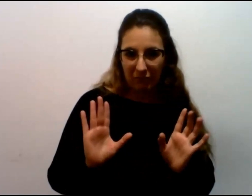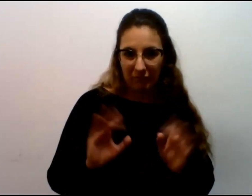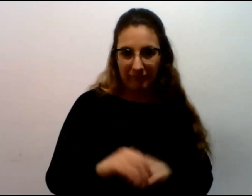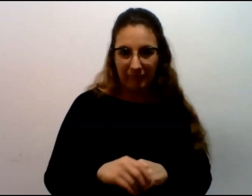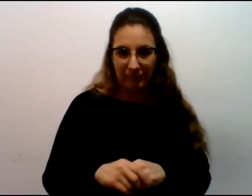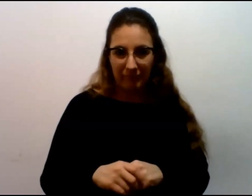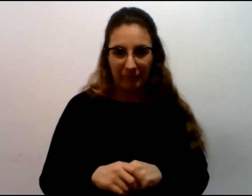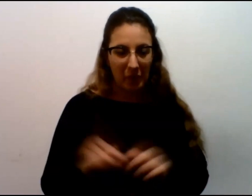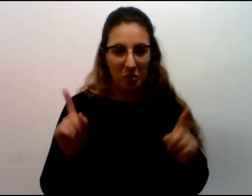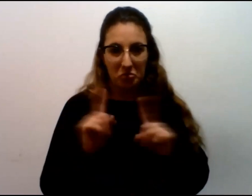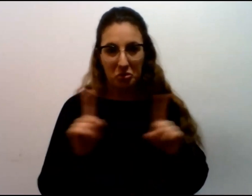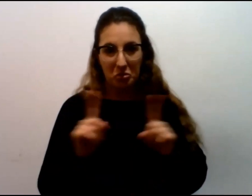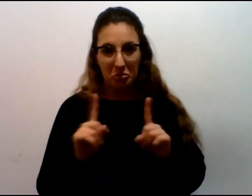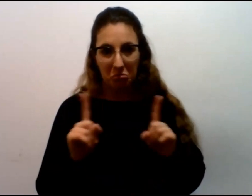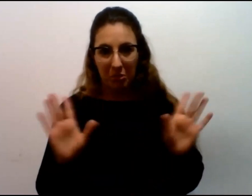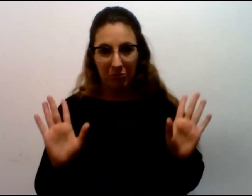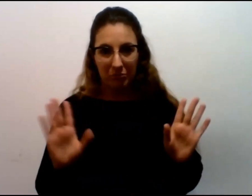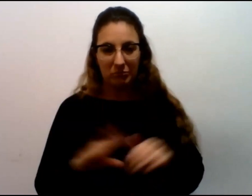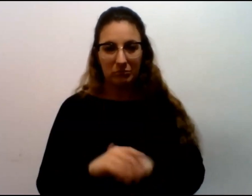Bueno Por el momento No